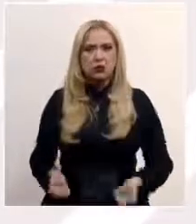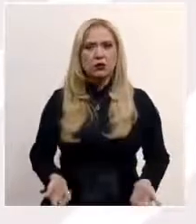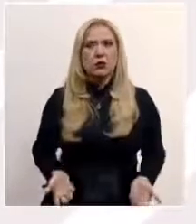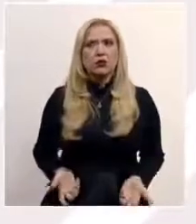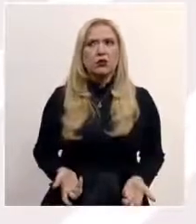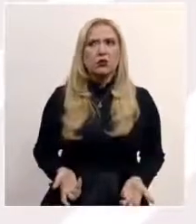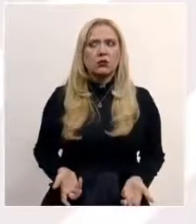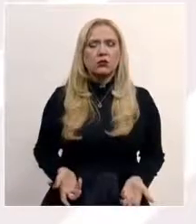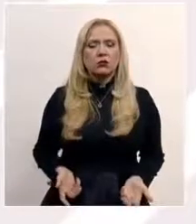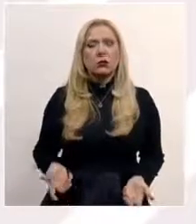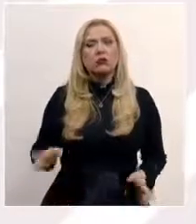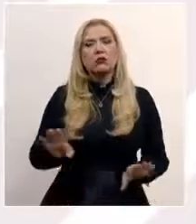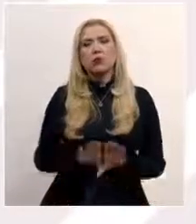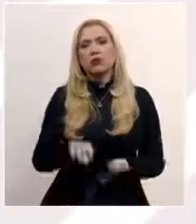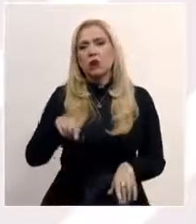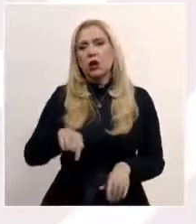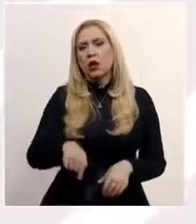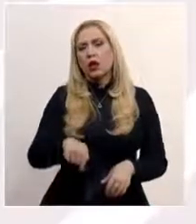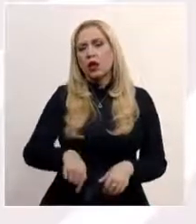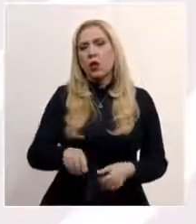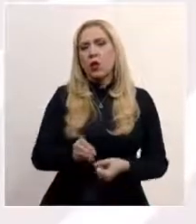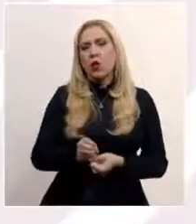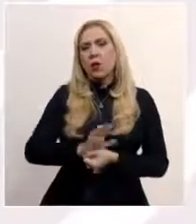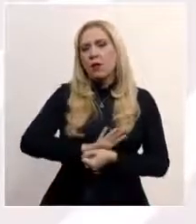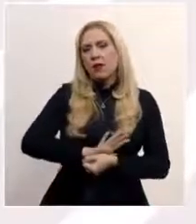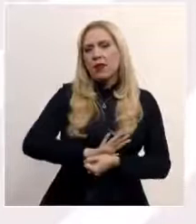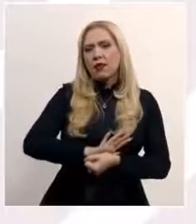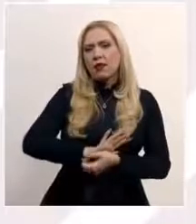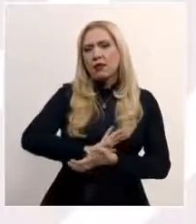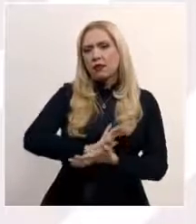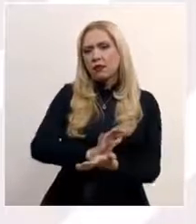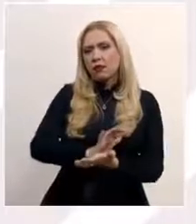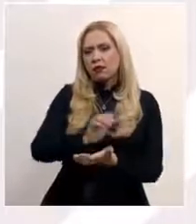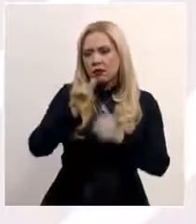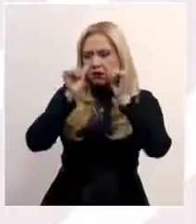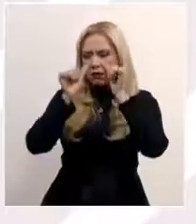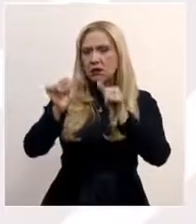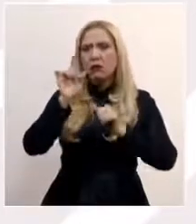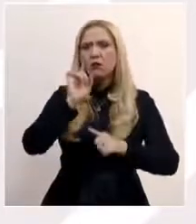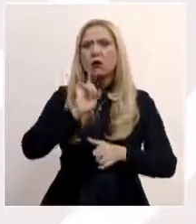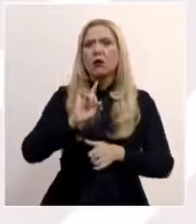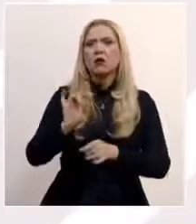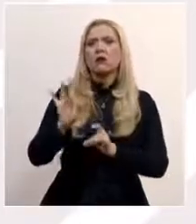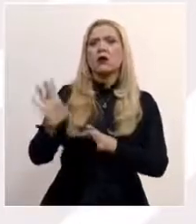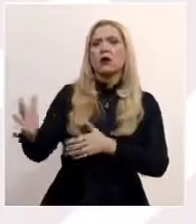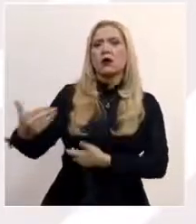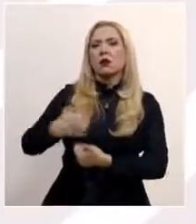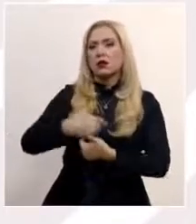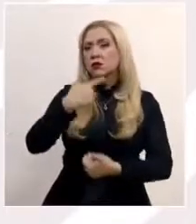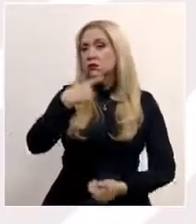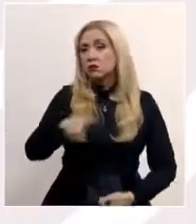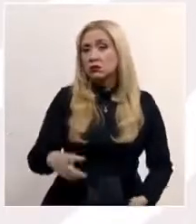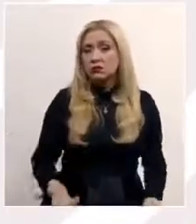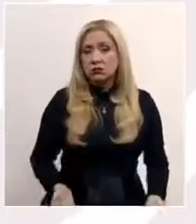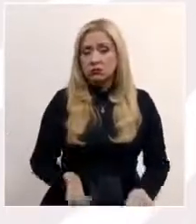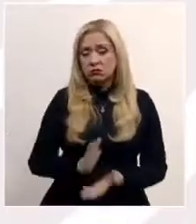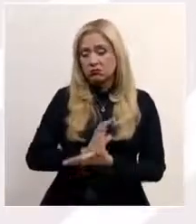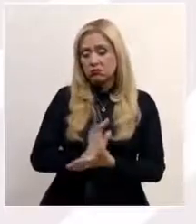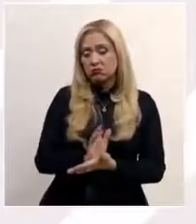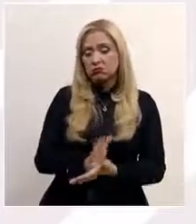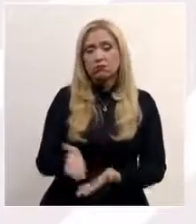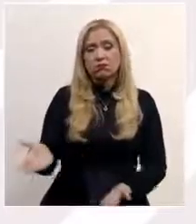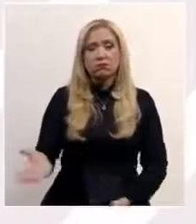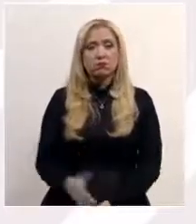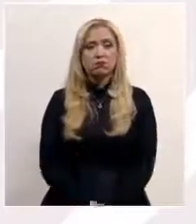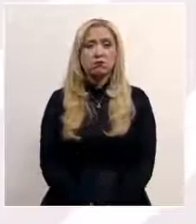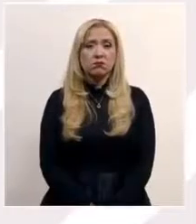desde el área de atención de COPRED apoyamos a las mujeres que vienen a denunciar este tipo de conductas discriminatorias hacia